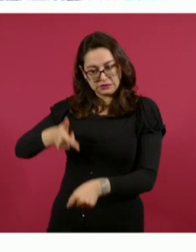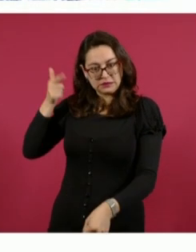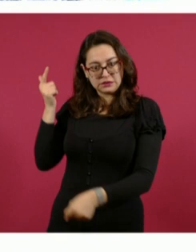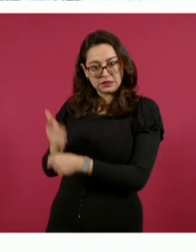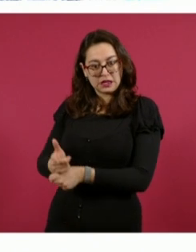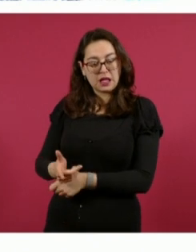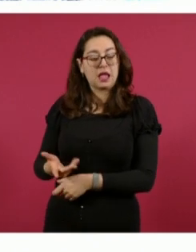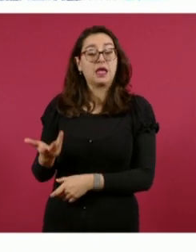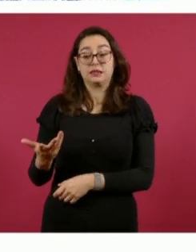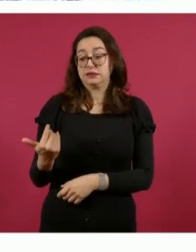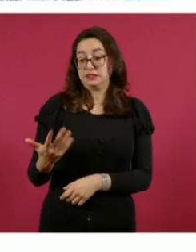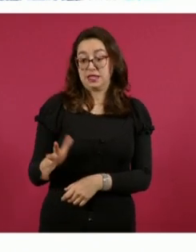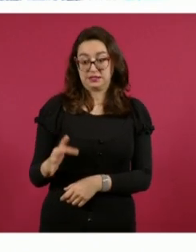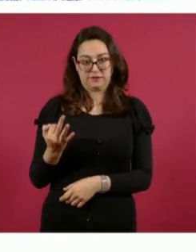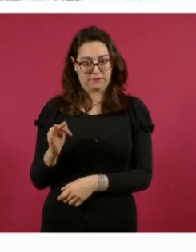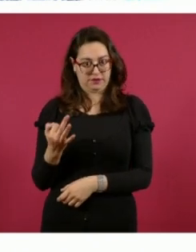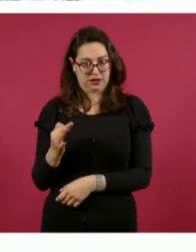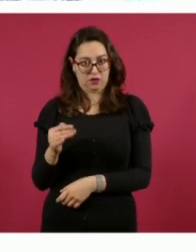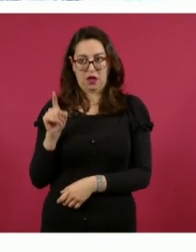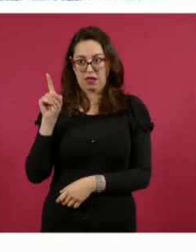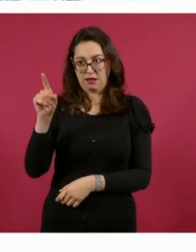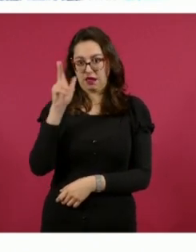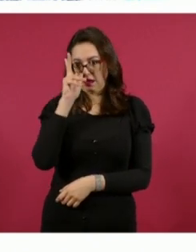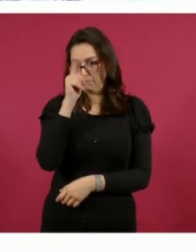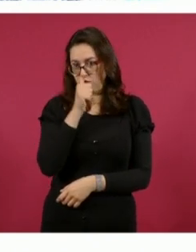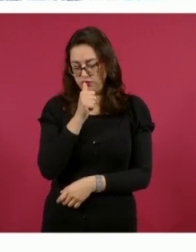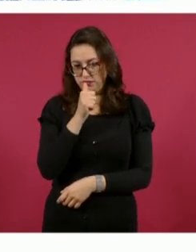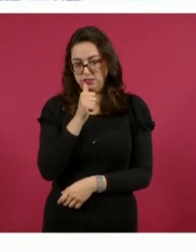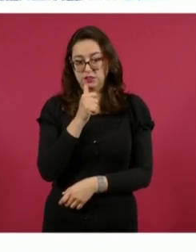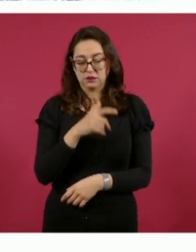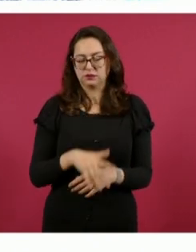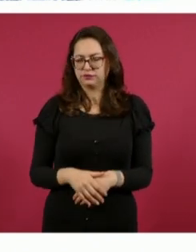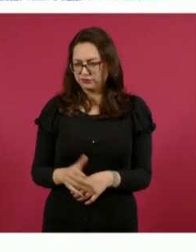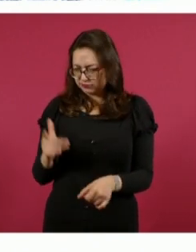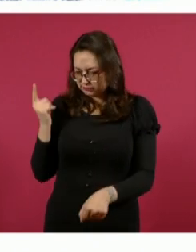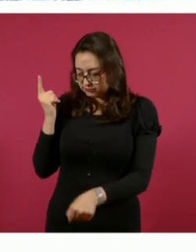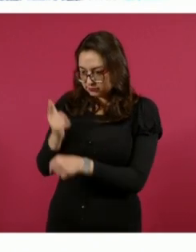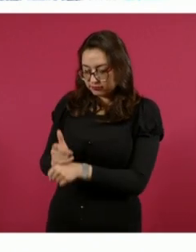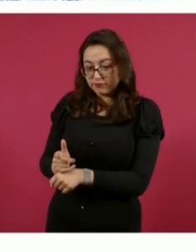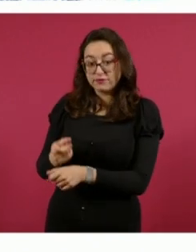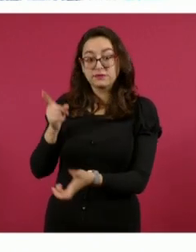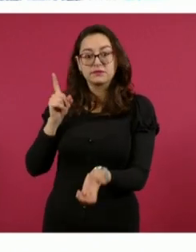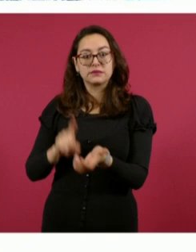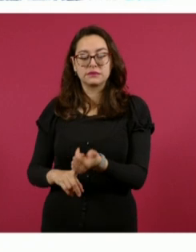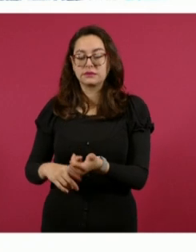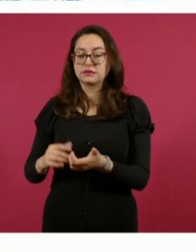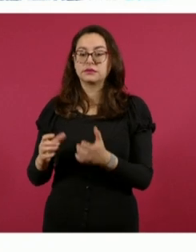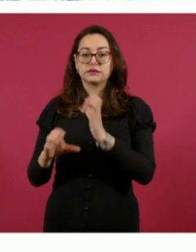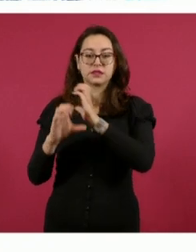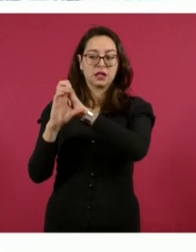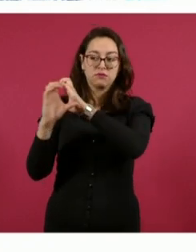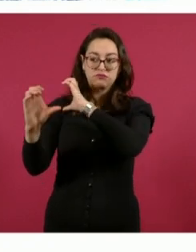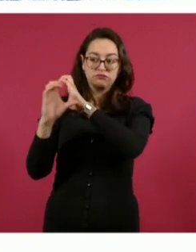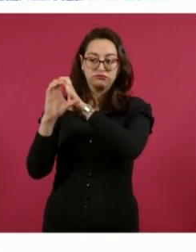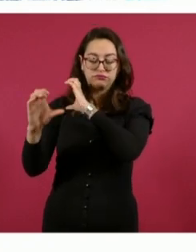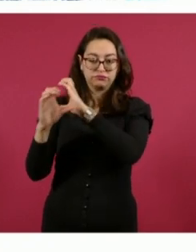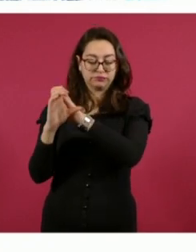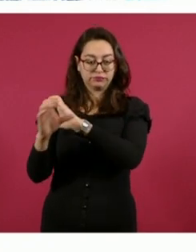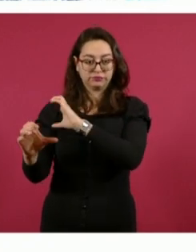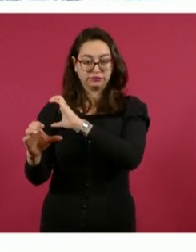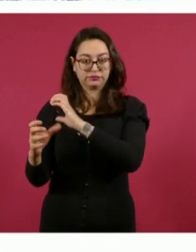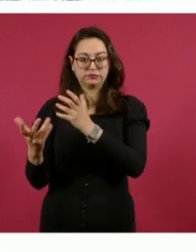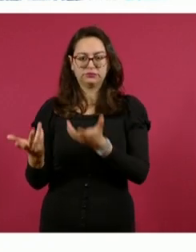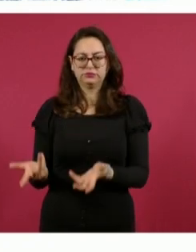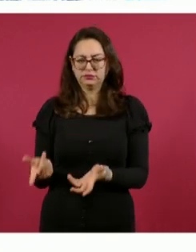el 10 de febrero en Hermosillo, cuando realizaban el traslado de 251 migrantes hacinados en el interior